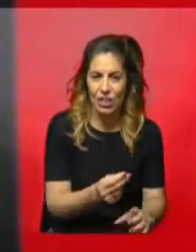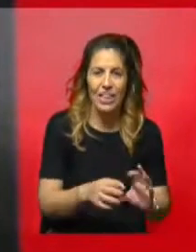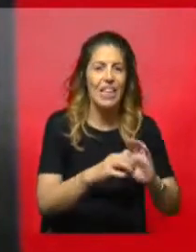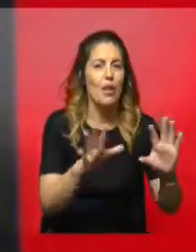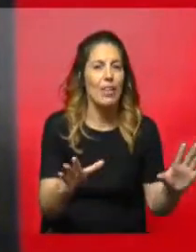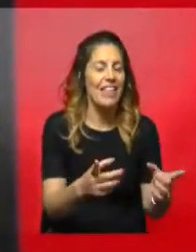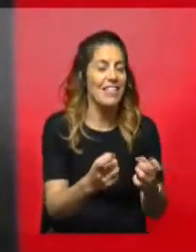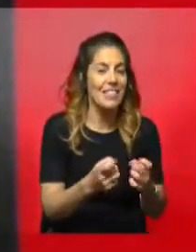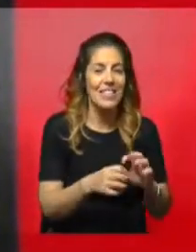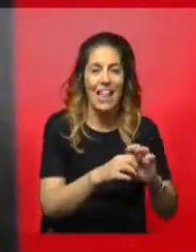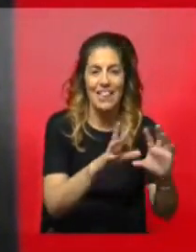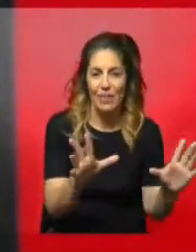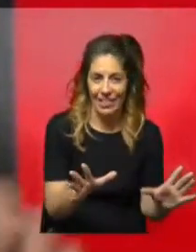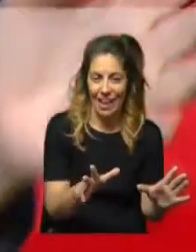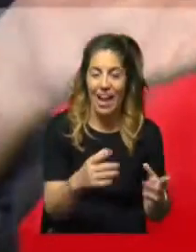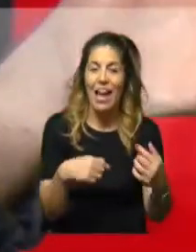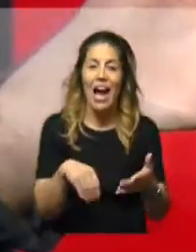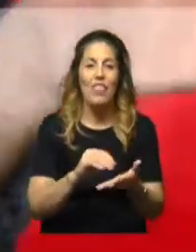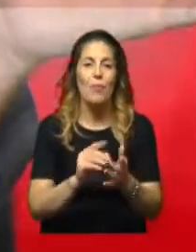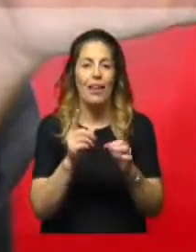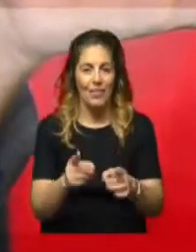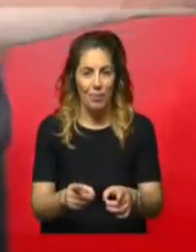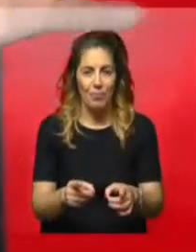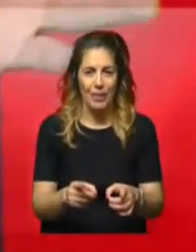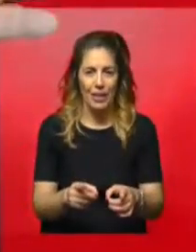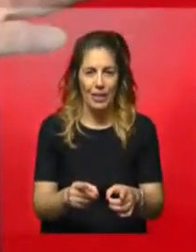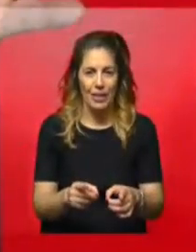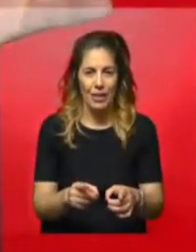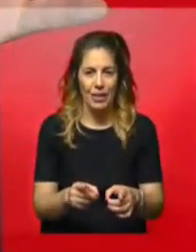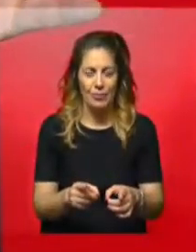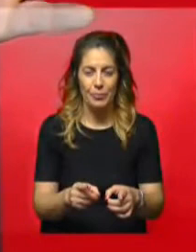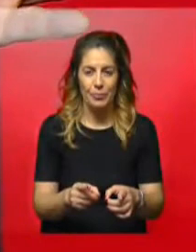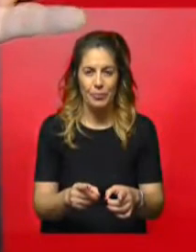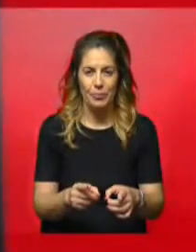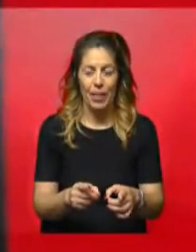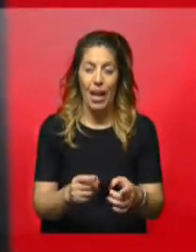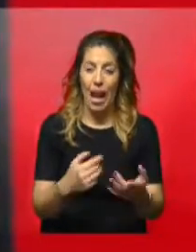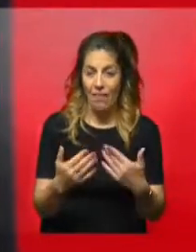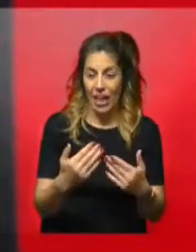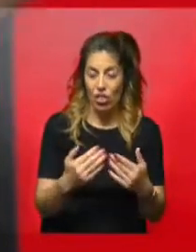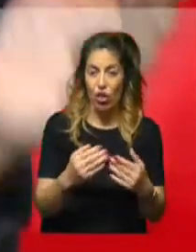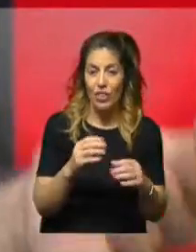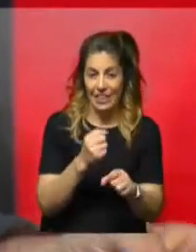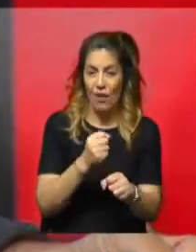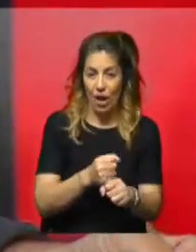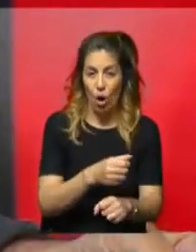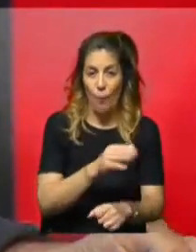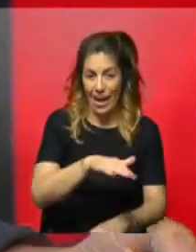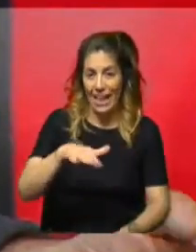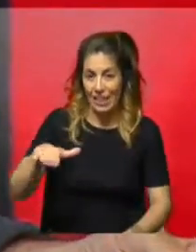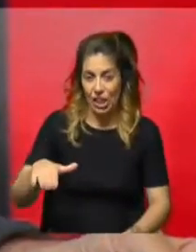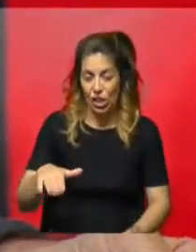además me parece transitando por el terreno infantil y lonírico tiene que estar